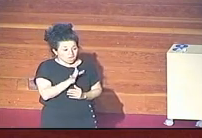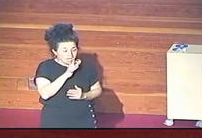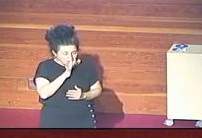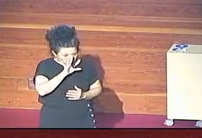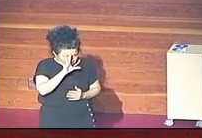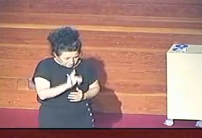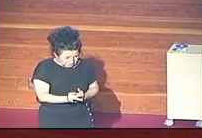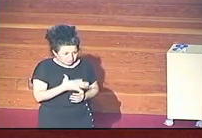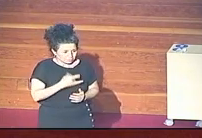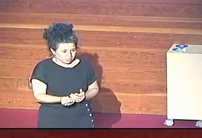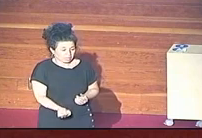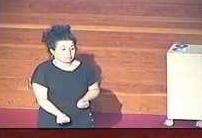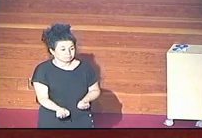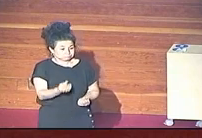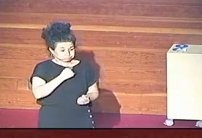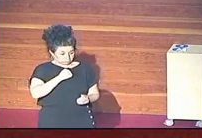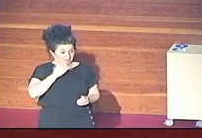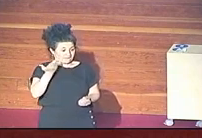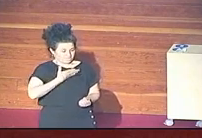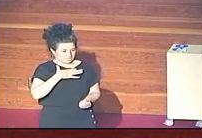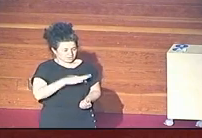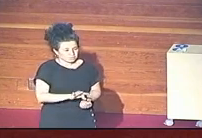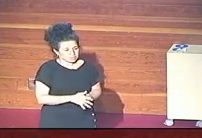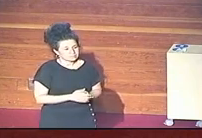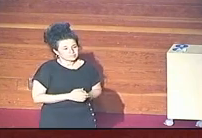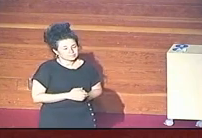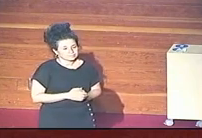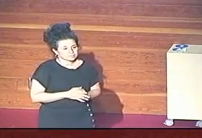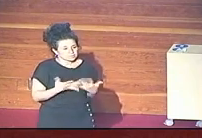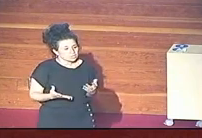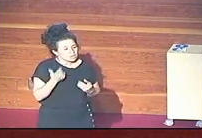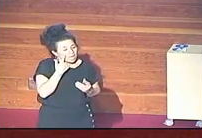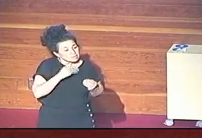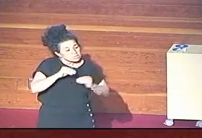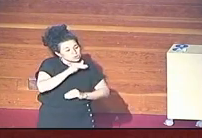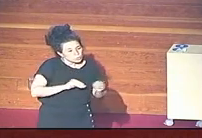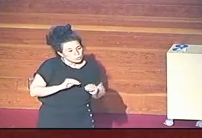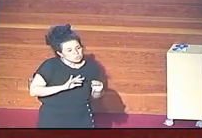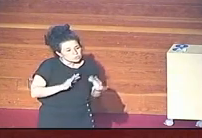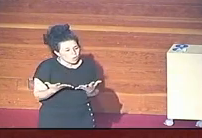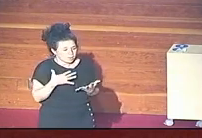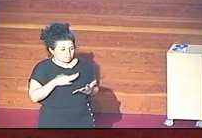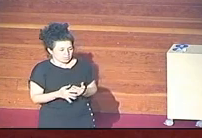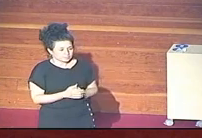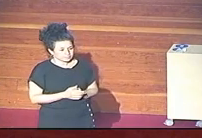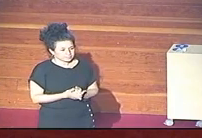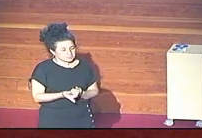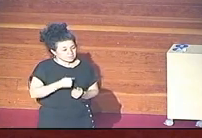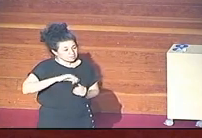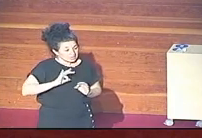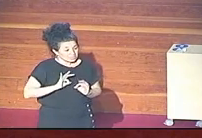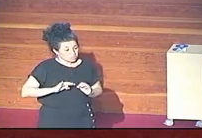pueden saltar entonces bueno pues cuáles son las posibles soluciones no y eso es bueno pues mantener unos ecosistemas